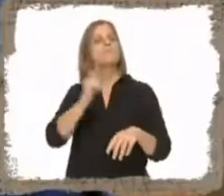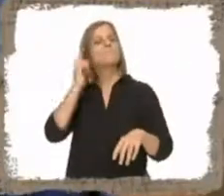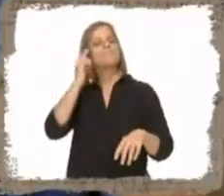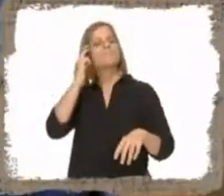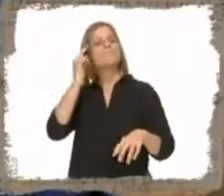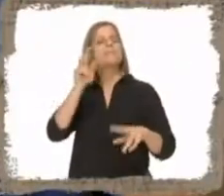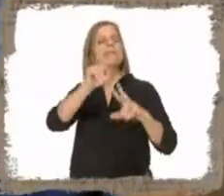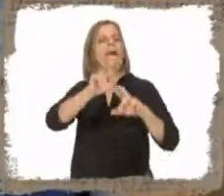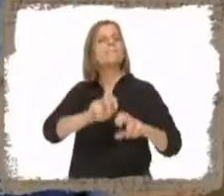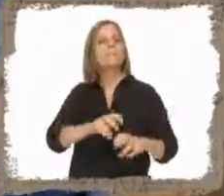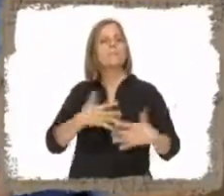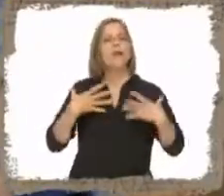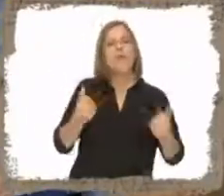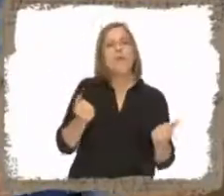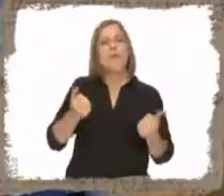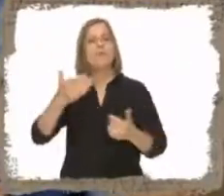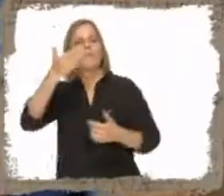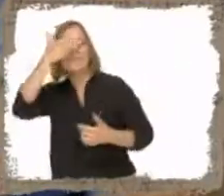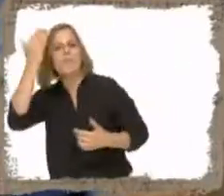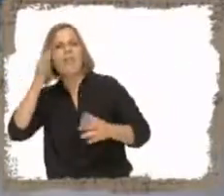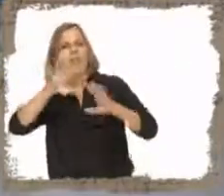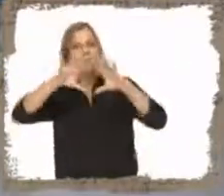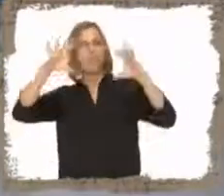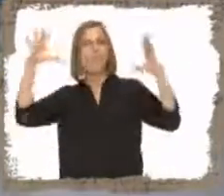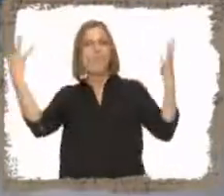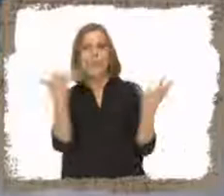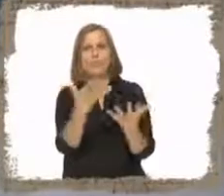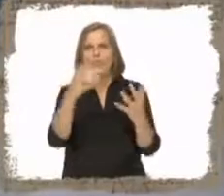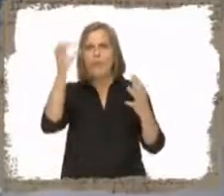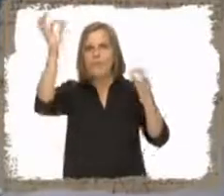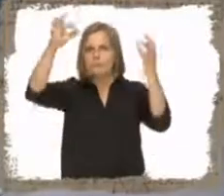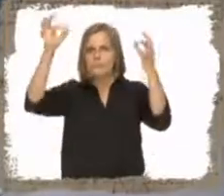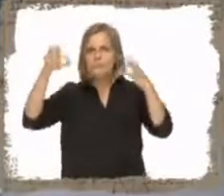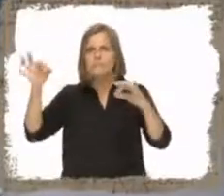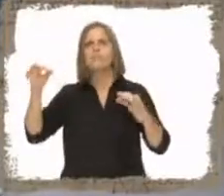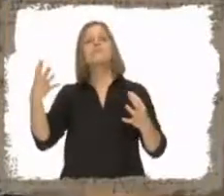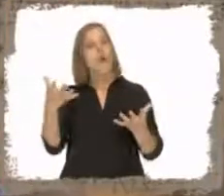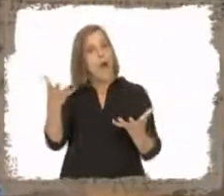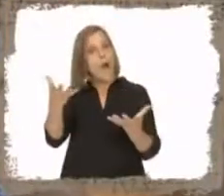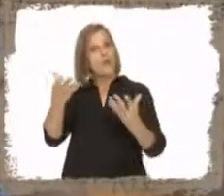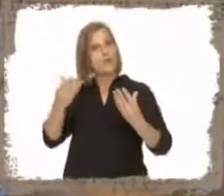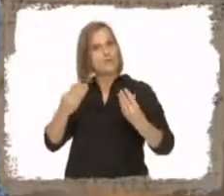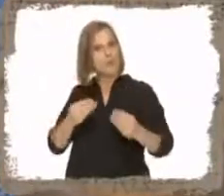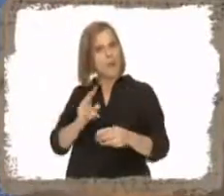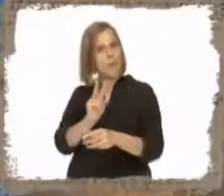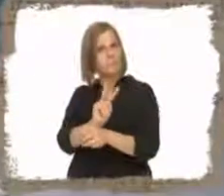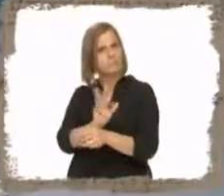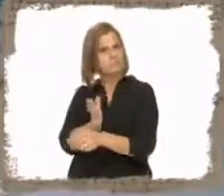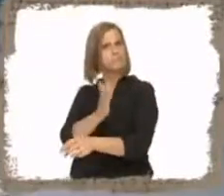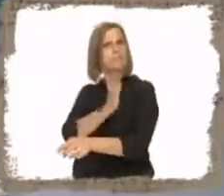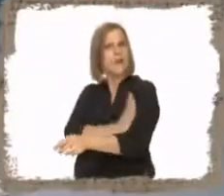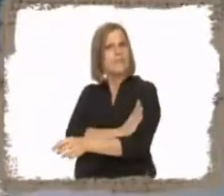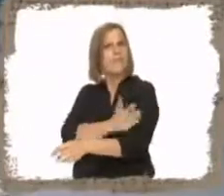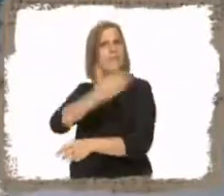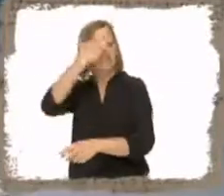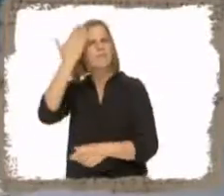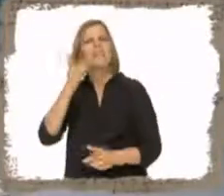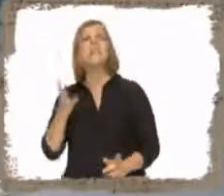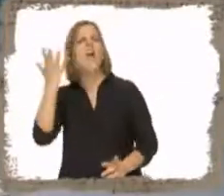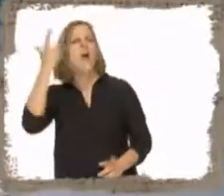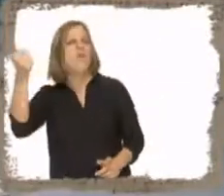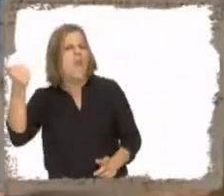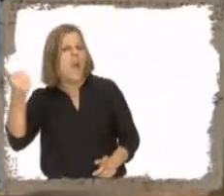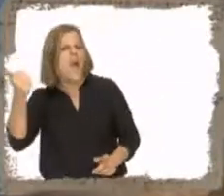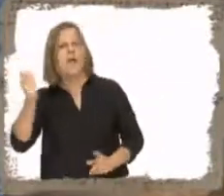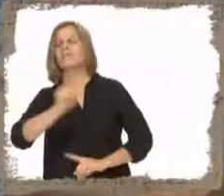salud y la enfermedad en distintos lugares del mundo y con esto ayuda a prevenir distintas enfermedades. ¿Quién? ¿La abuela?